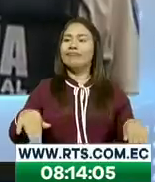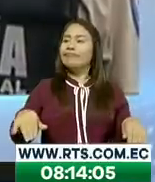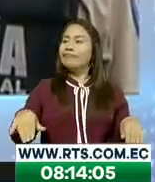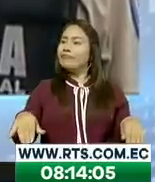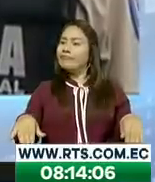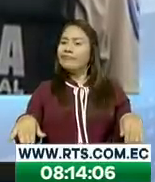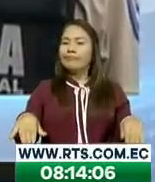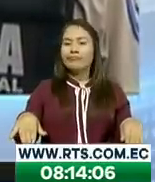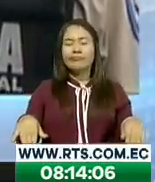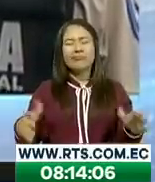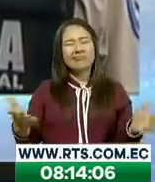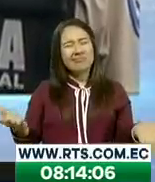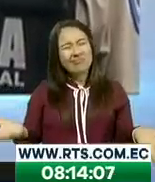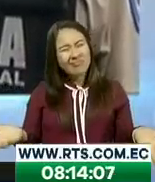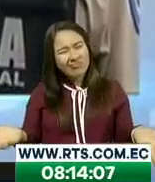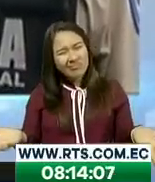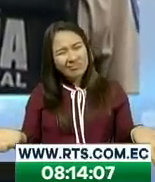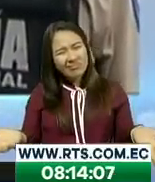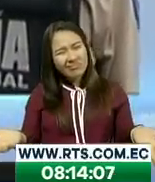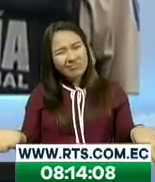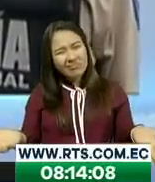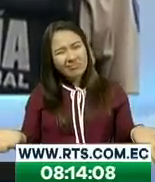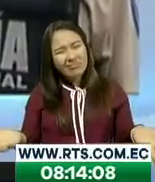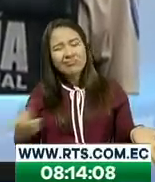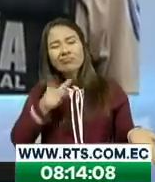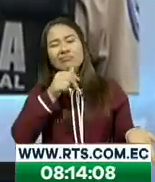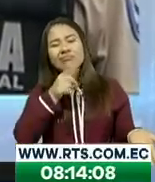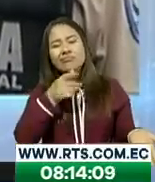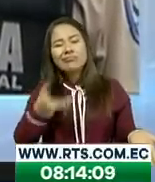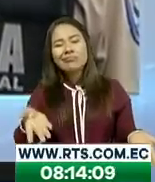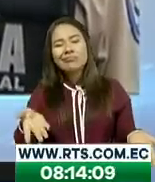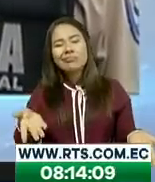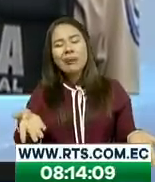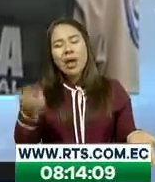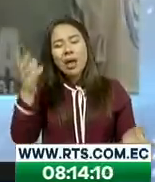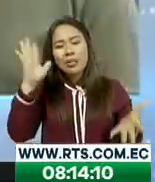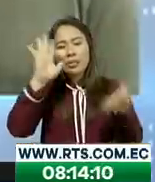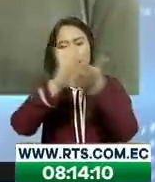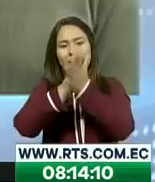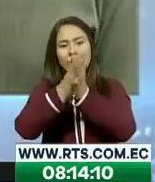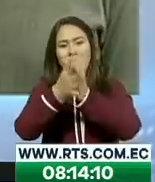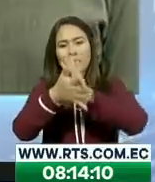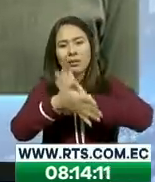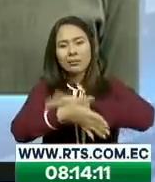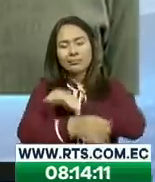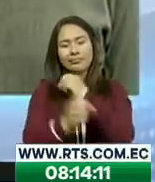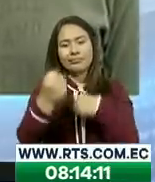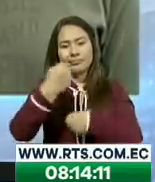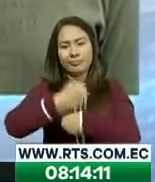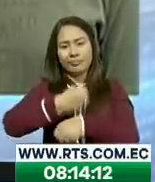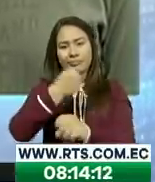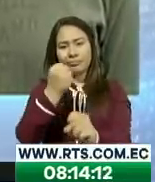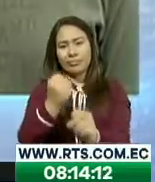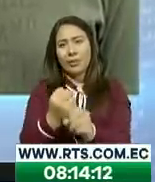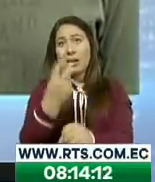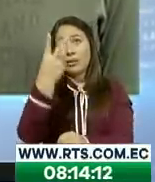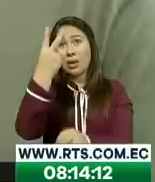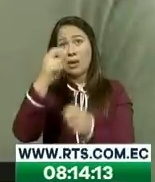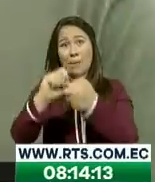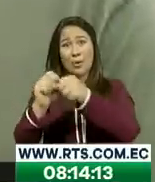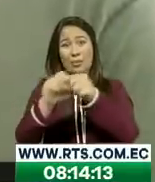verán quién los libra de lo que sucede. Aquí estamos sufriendo, ahí están dos pruebas